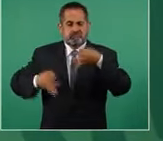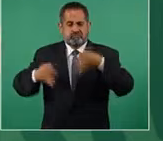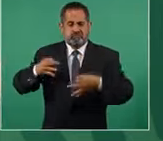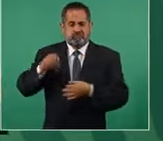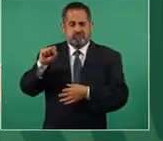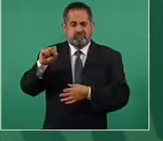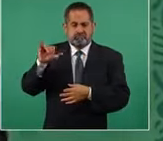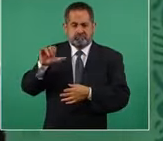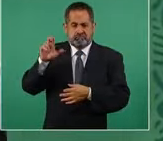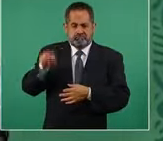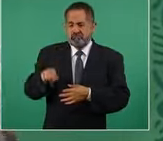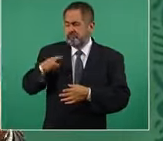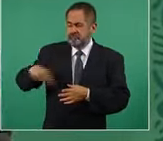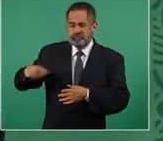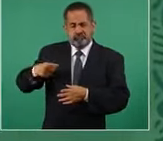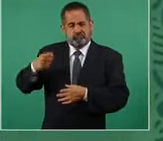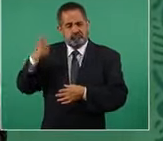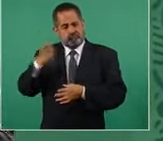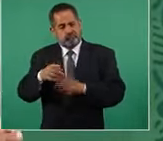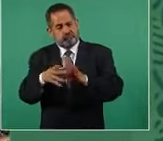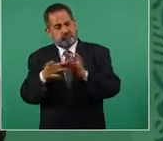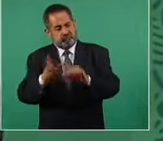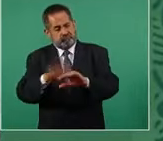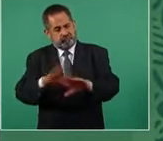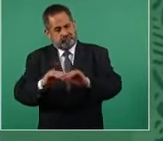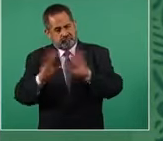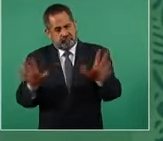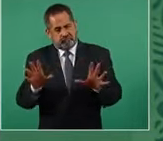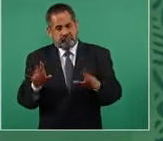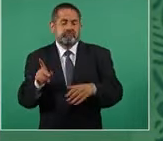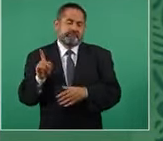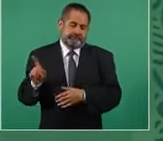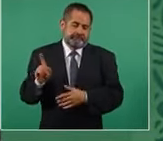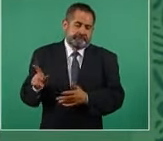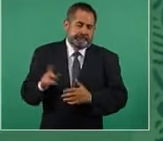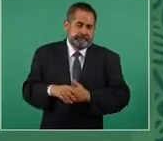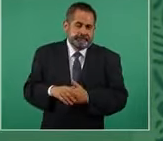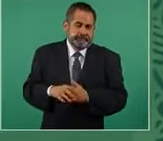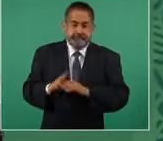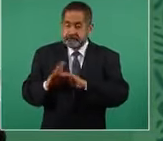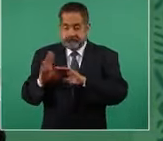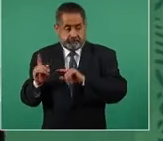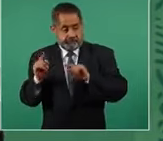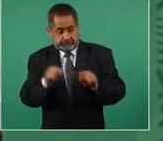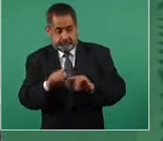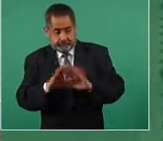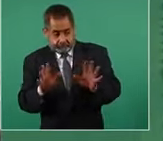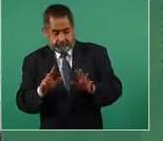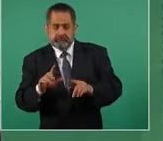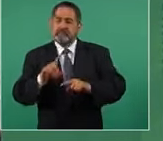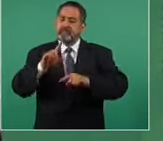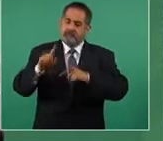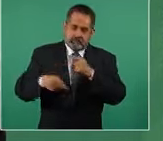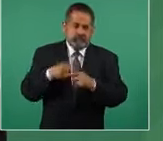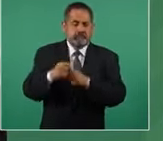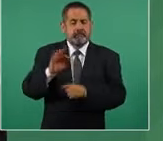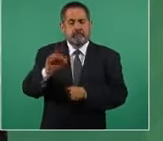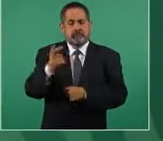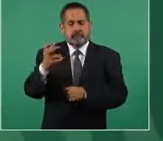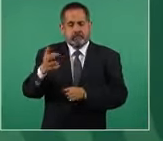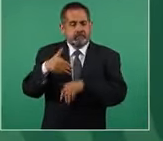que va a aclarar este asunto para actuar de